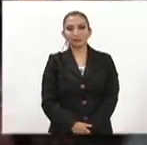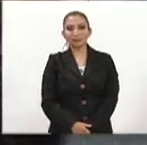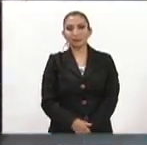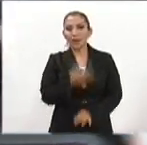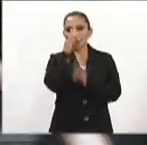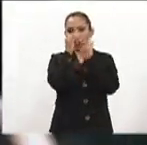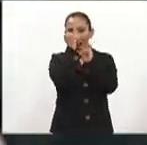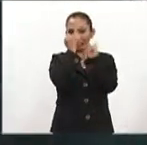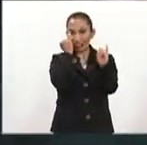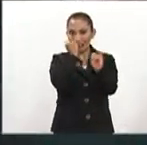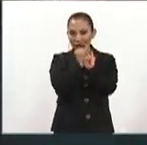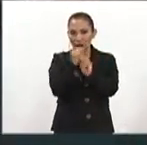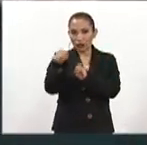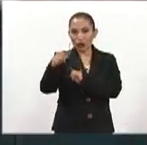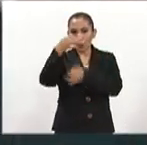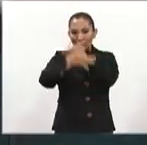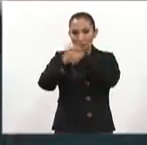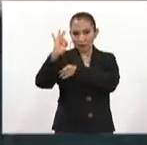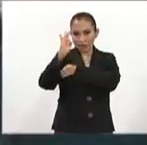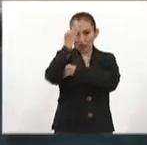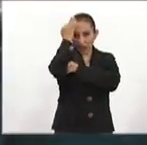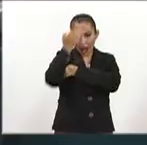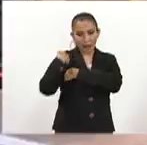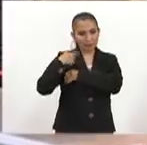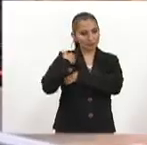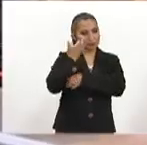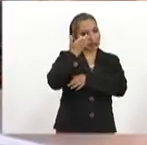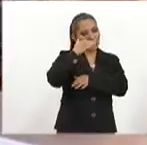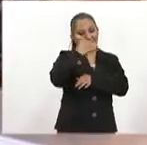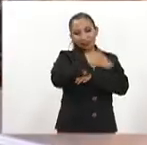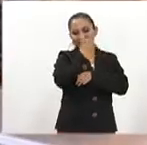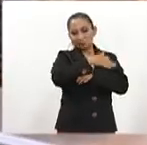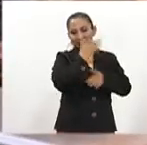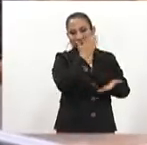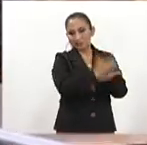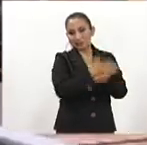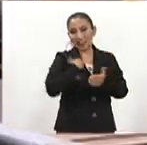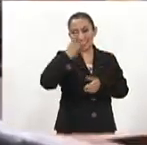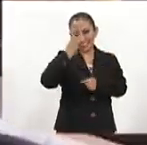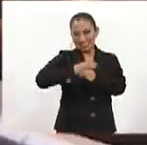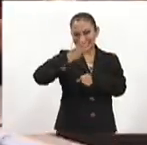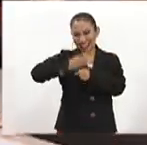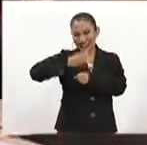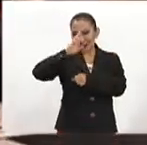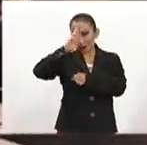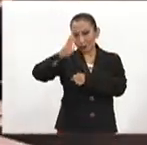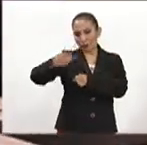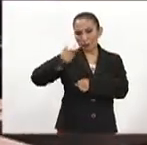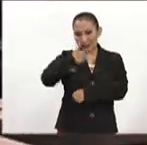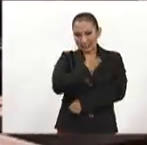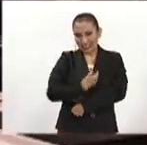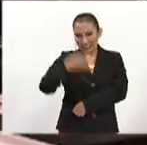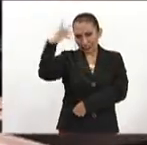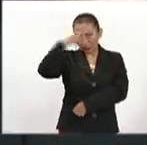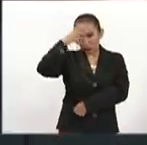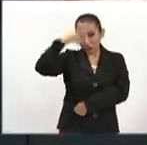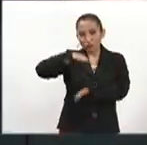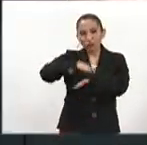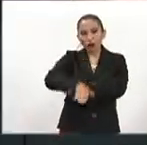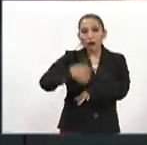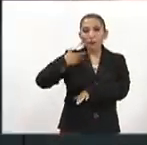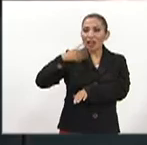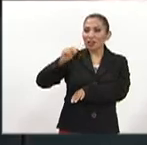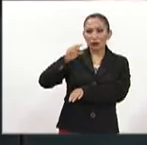En noticias internacionales, un juez federal bloqueó temporalmente el tercer veto migratorio interpuesto por el presidente Donald Trump